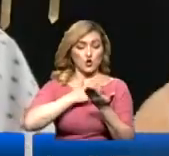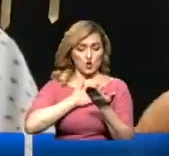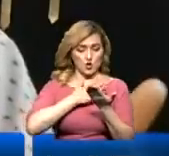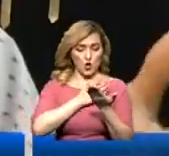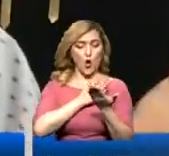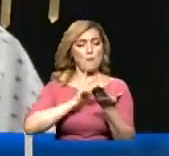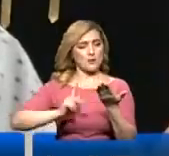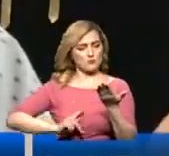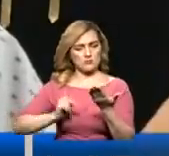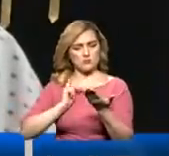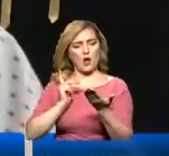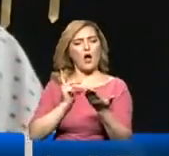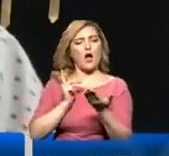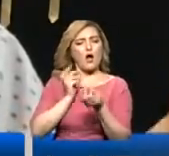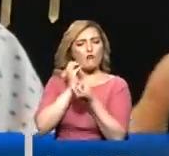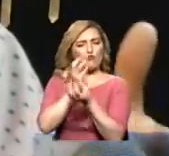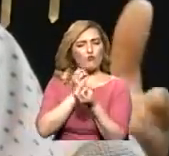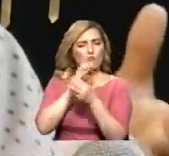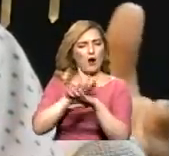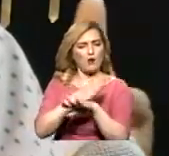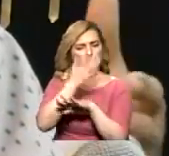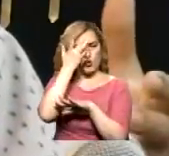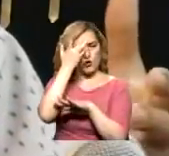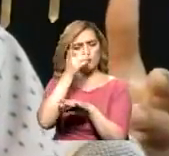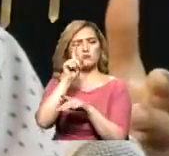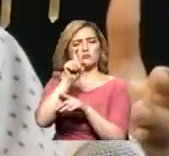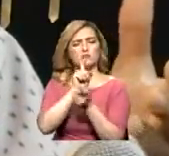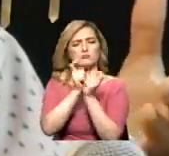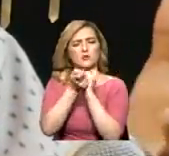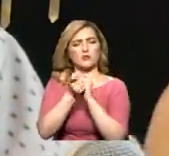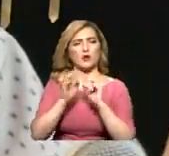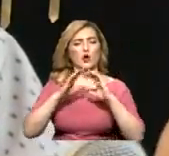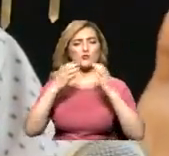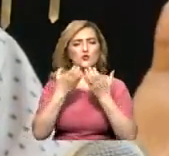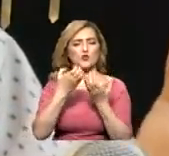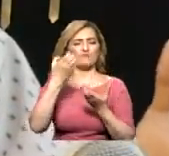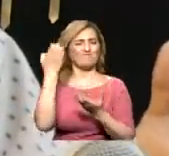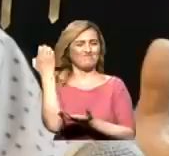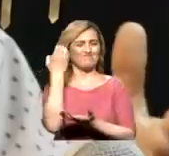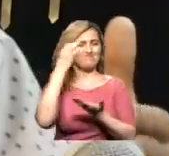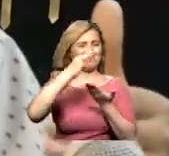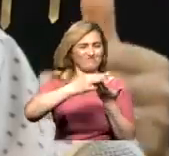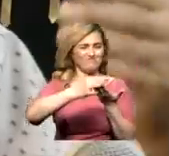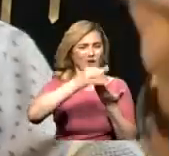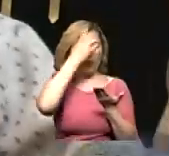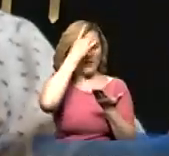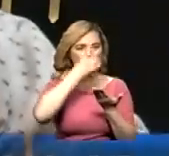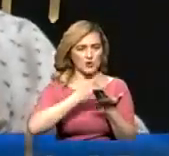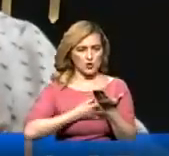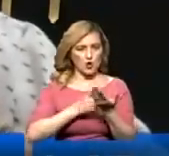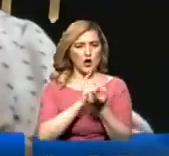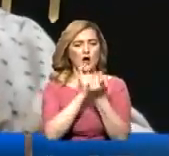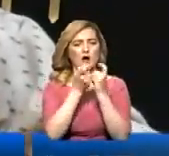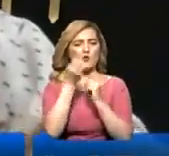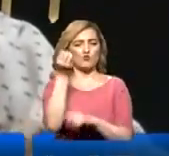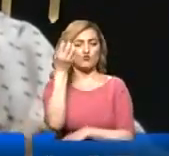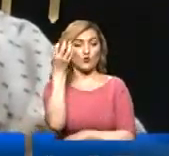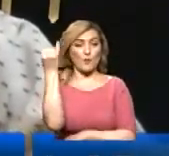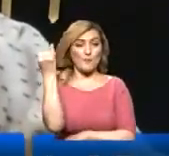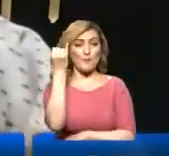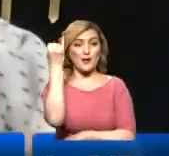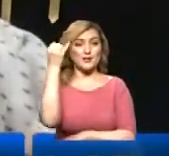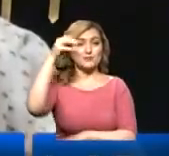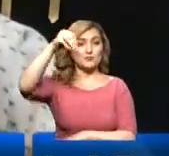los motivos por el cual los pienso para que el COE cantonal tome la decisión de avanzar al color verde a partir